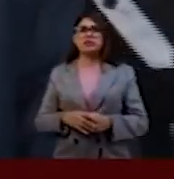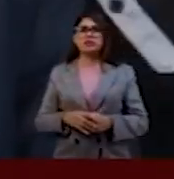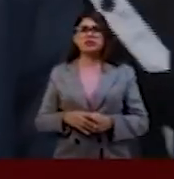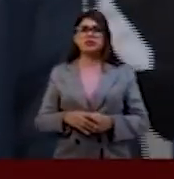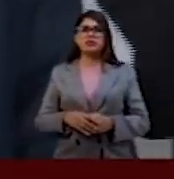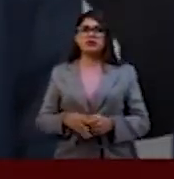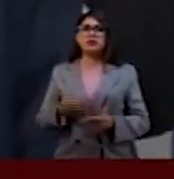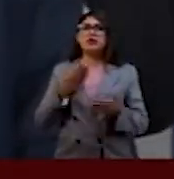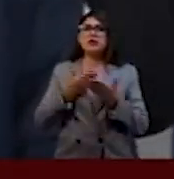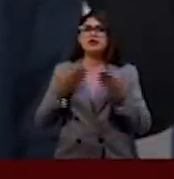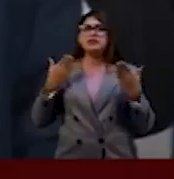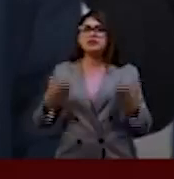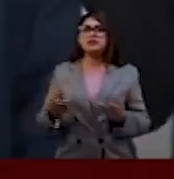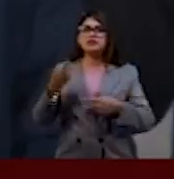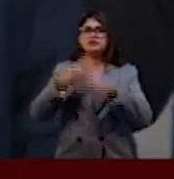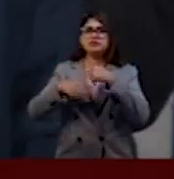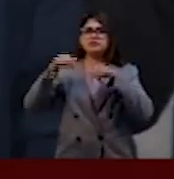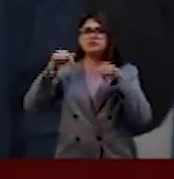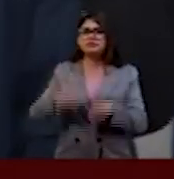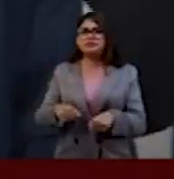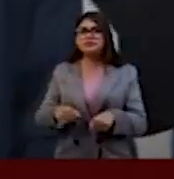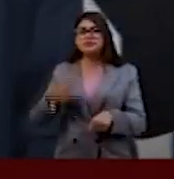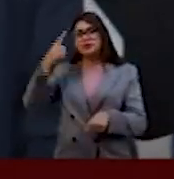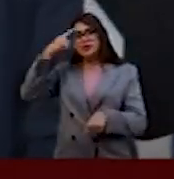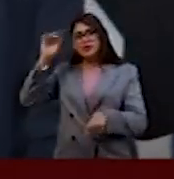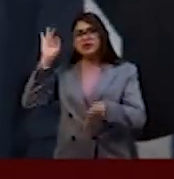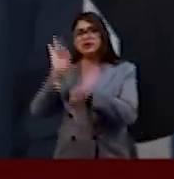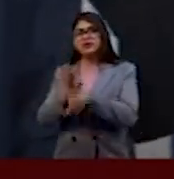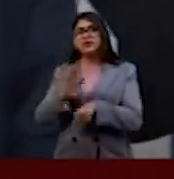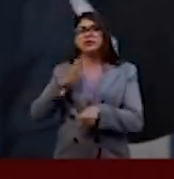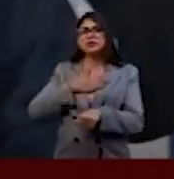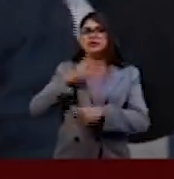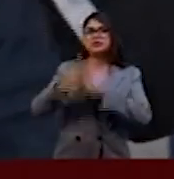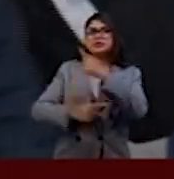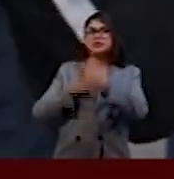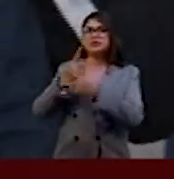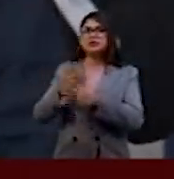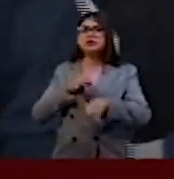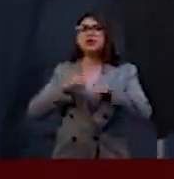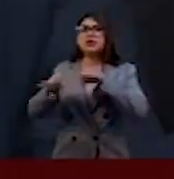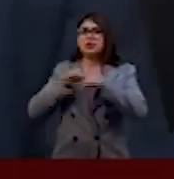Y hoy venimos en defensa de nuestras prestaciones laborales.